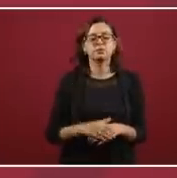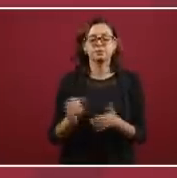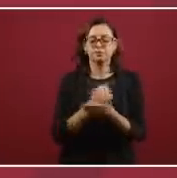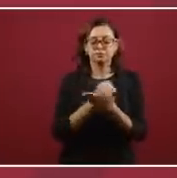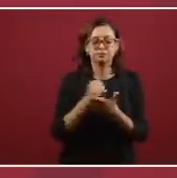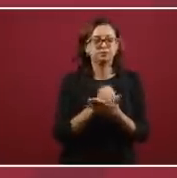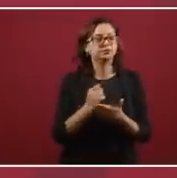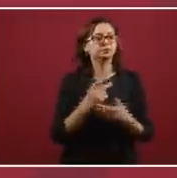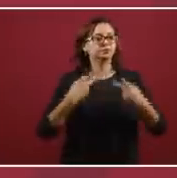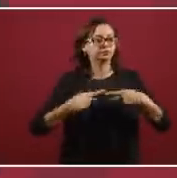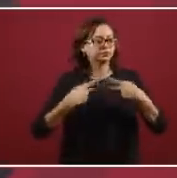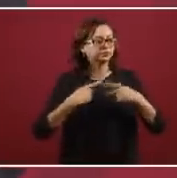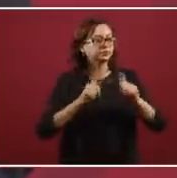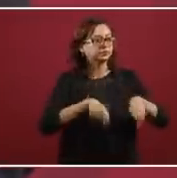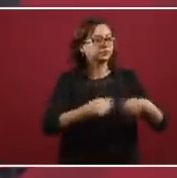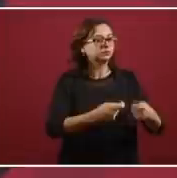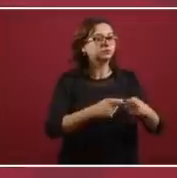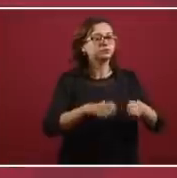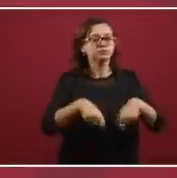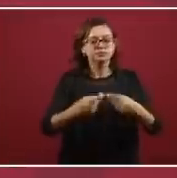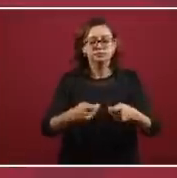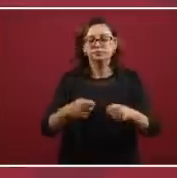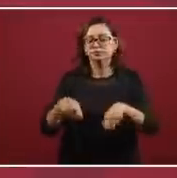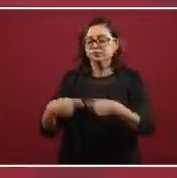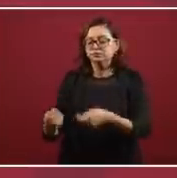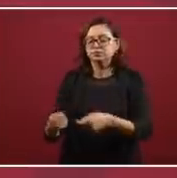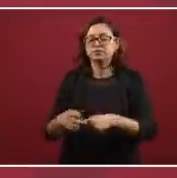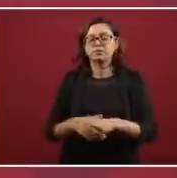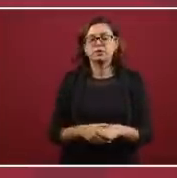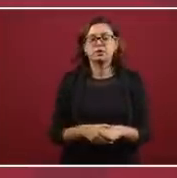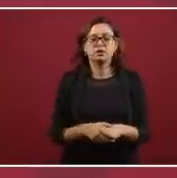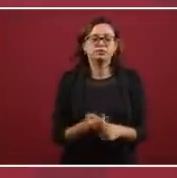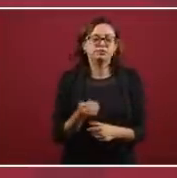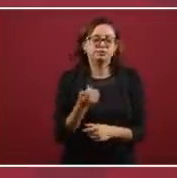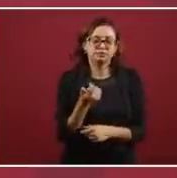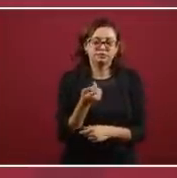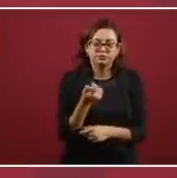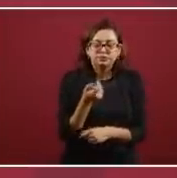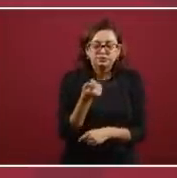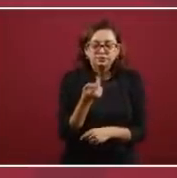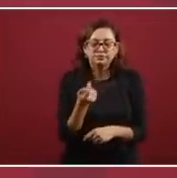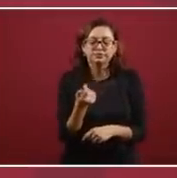informes en las plazas, que poquito porque es bendito,